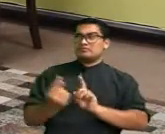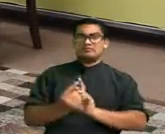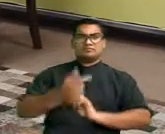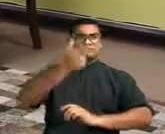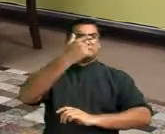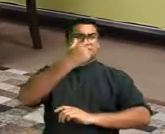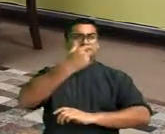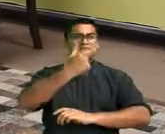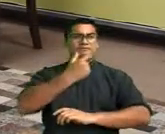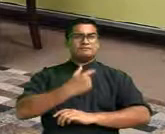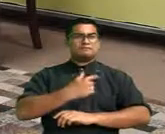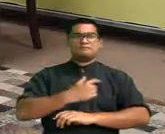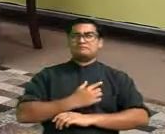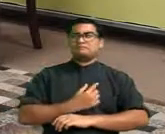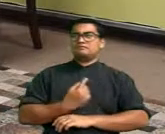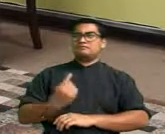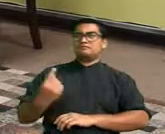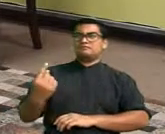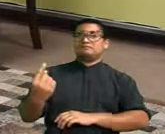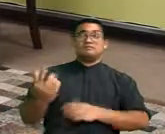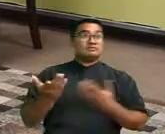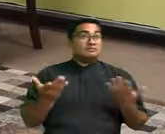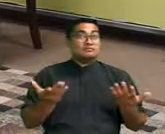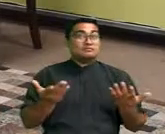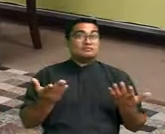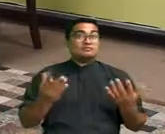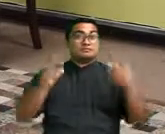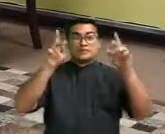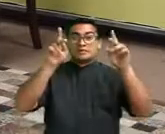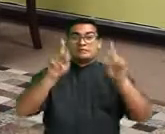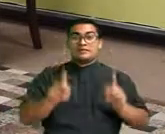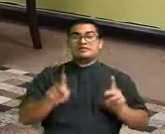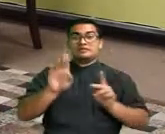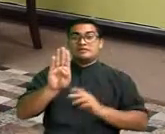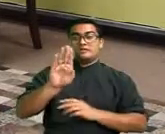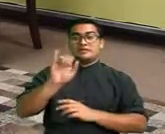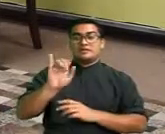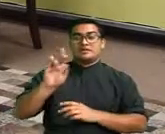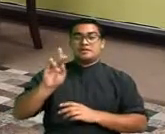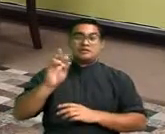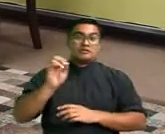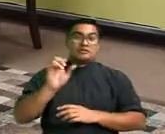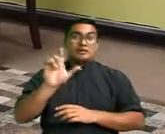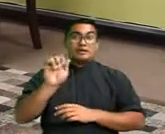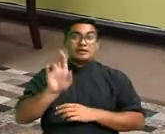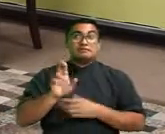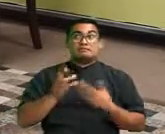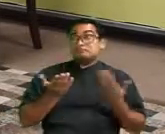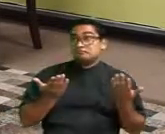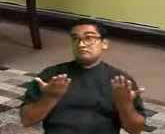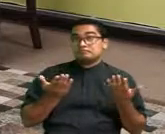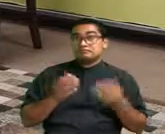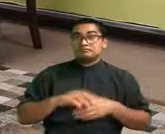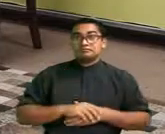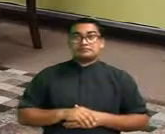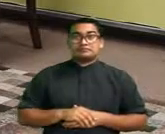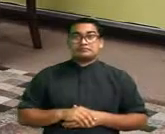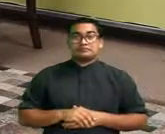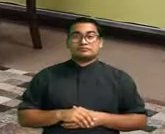te ignoran, pues. ¿Eso es una persona bipolar, una característica de la persona bipolar, doctor? Bueno,